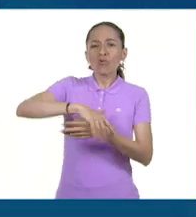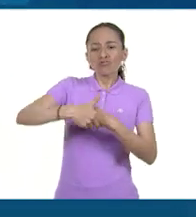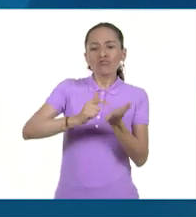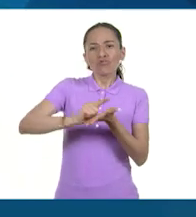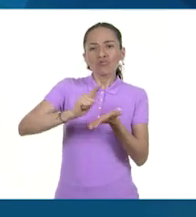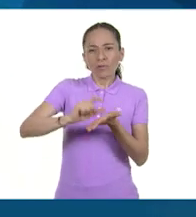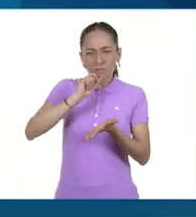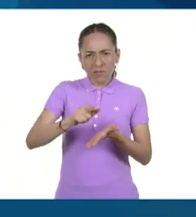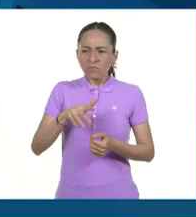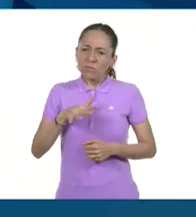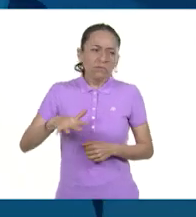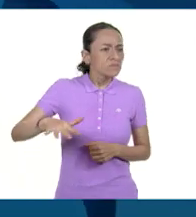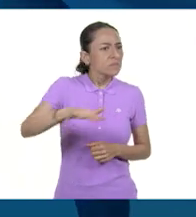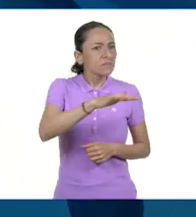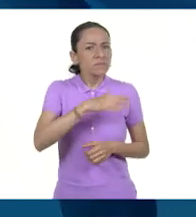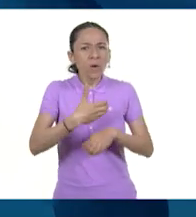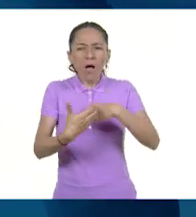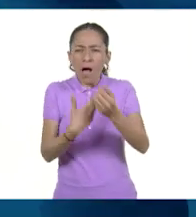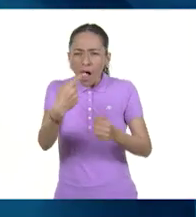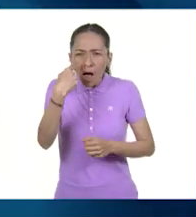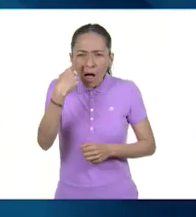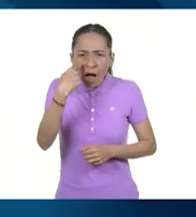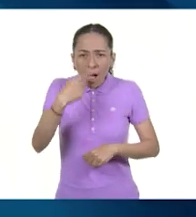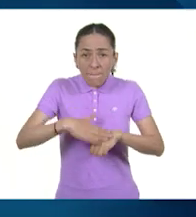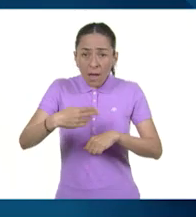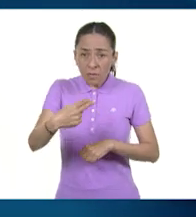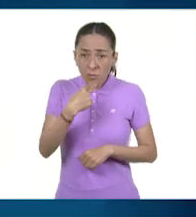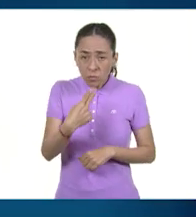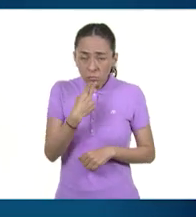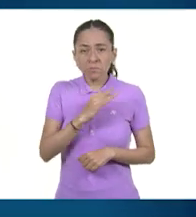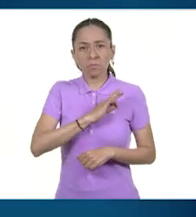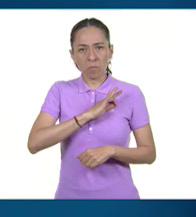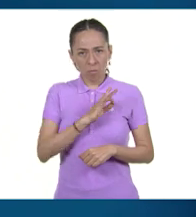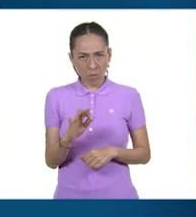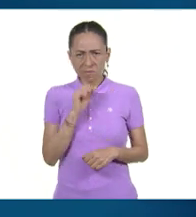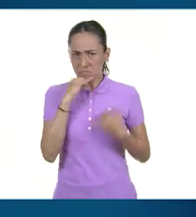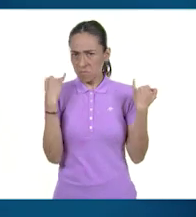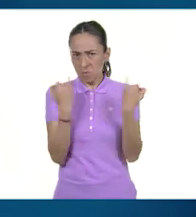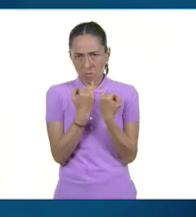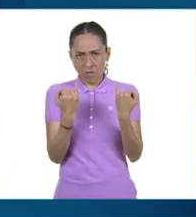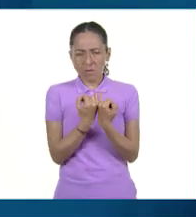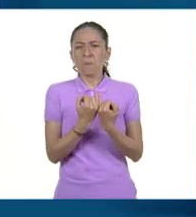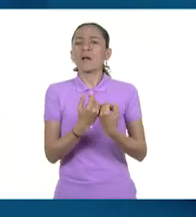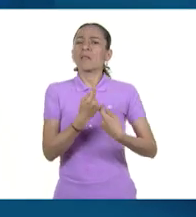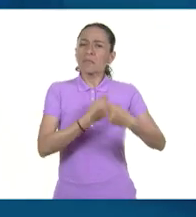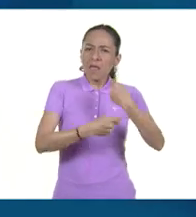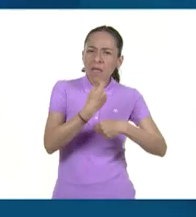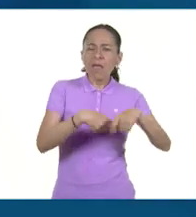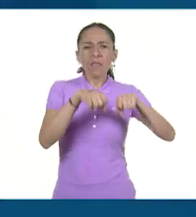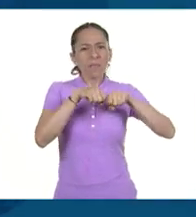Desinfecta las superficies y los objetos que más utilizas. También las cosas que compres en la tienda o el supermercado.